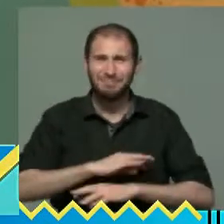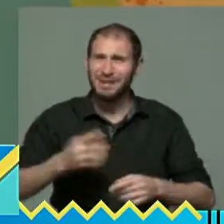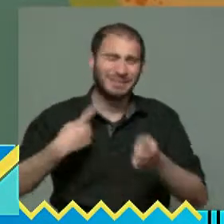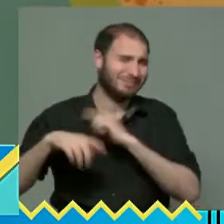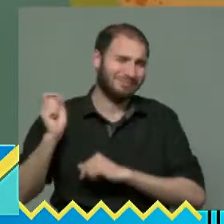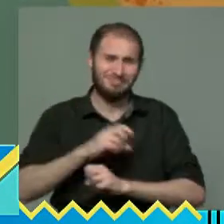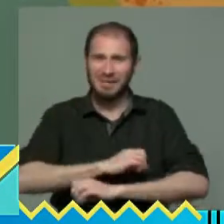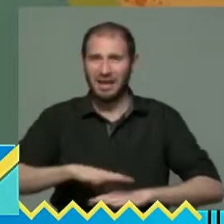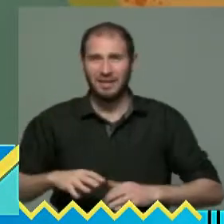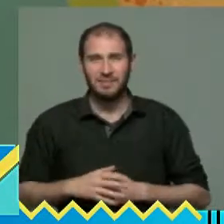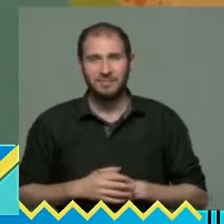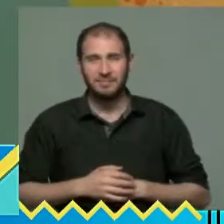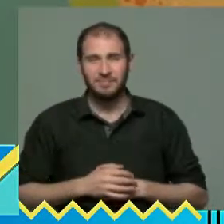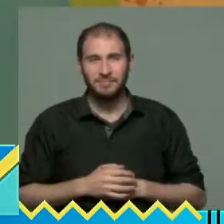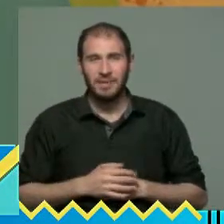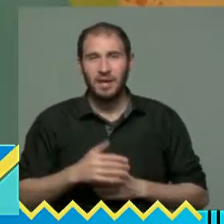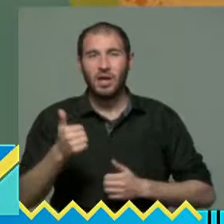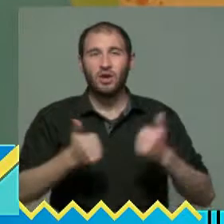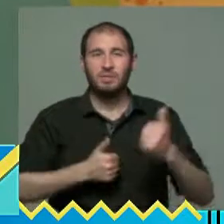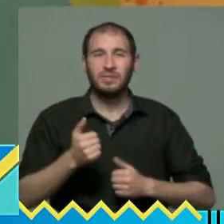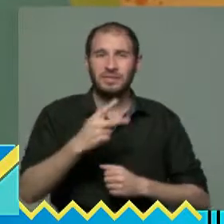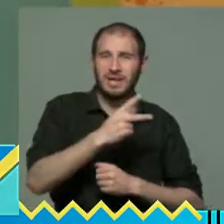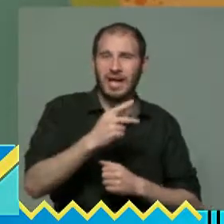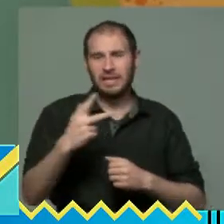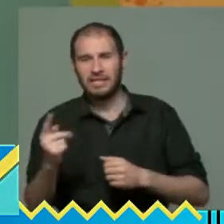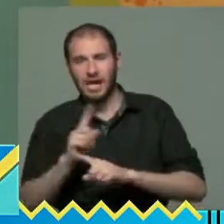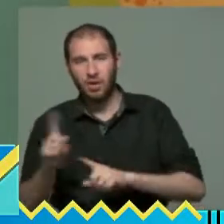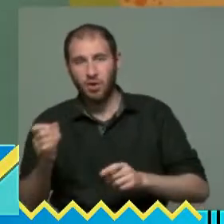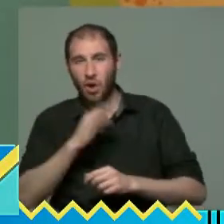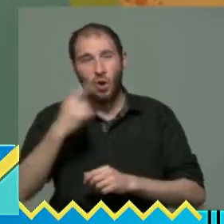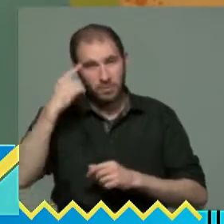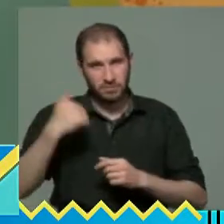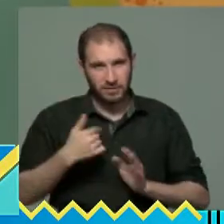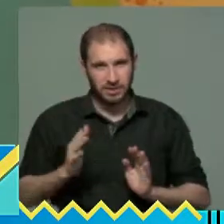vida. Creo que competir a kirchnerista con no kirchnerista, en mi opinión,